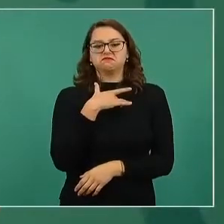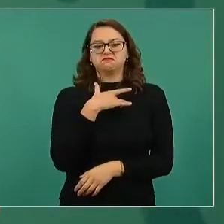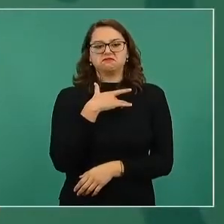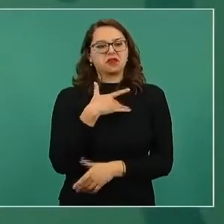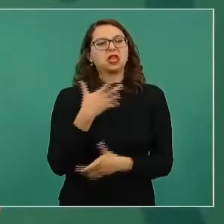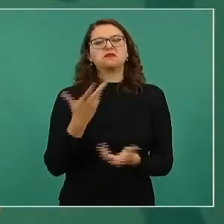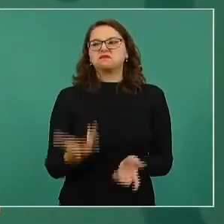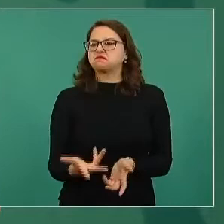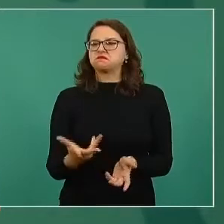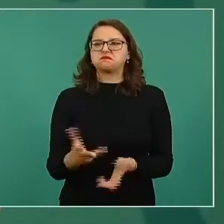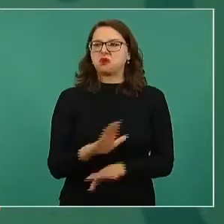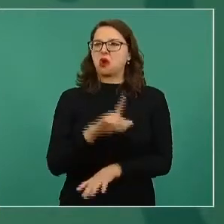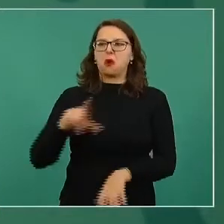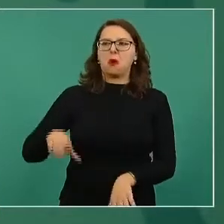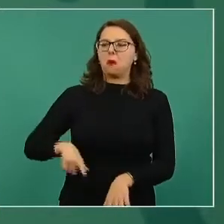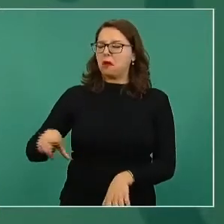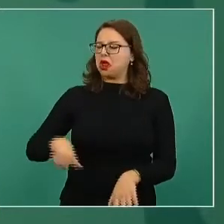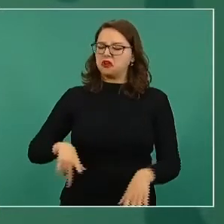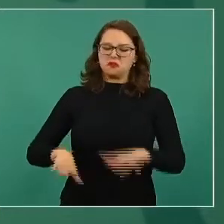llamaban a no votar,